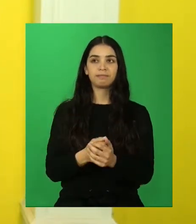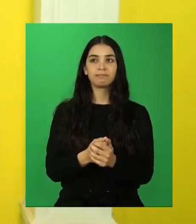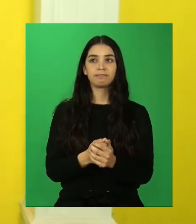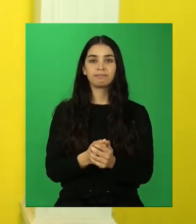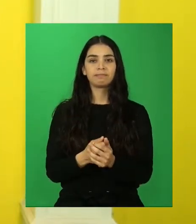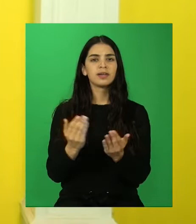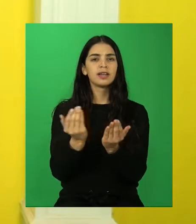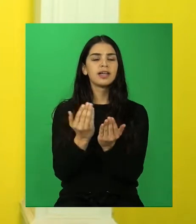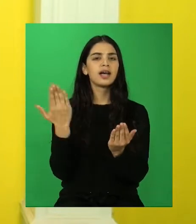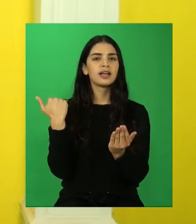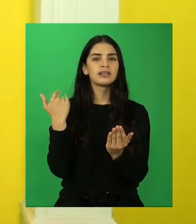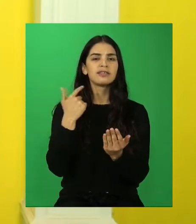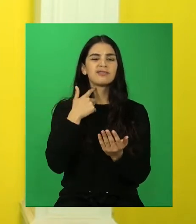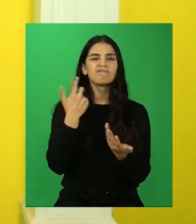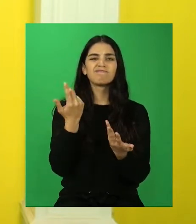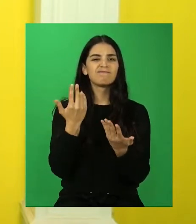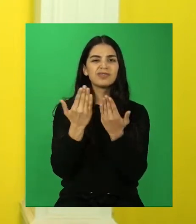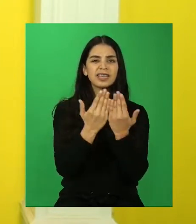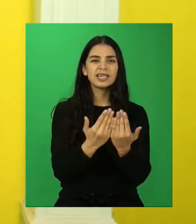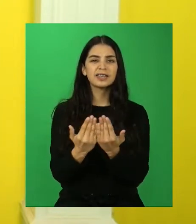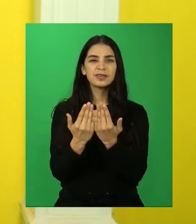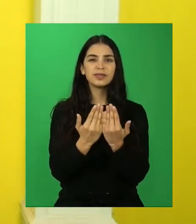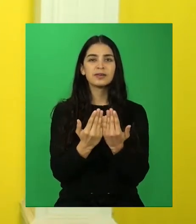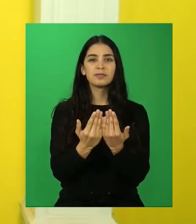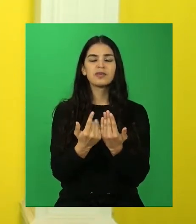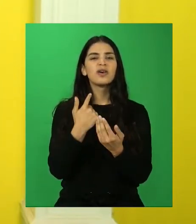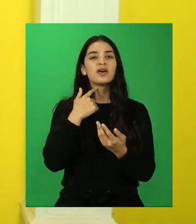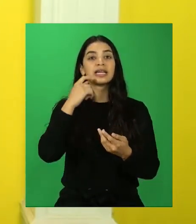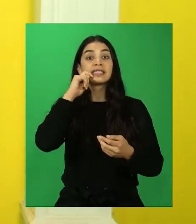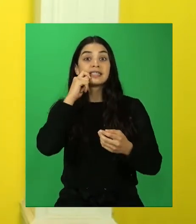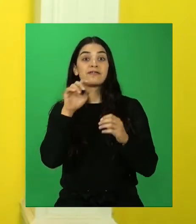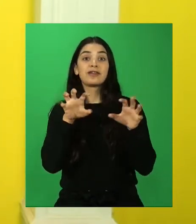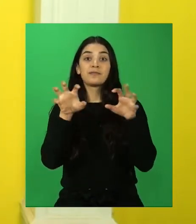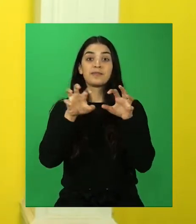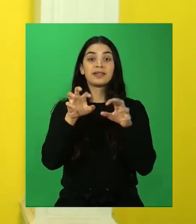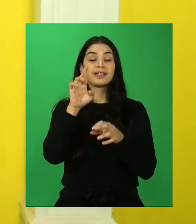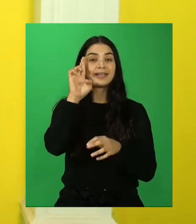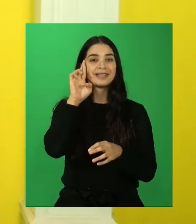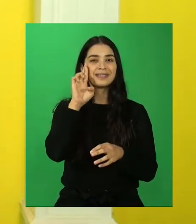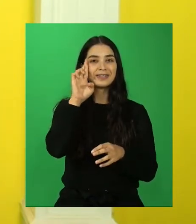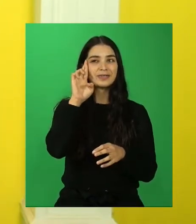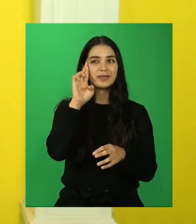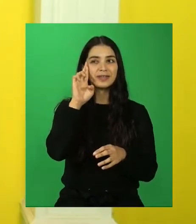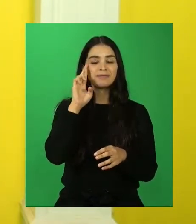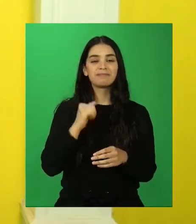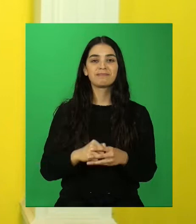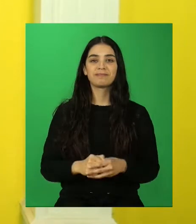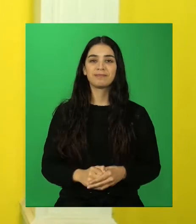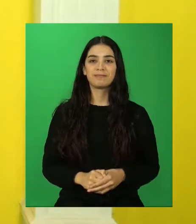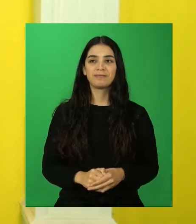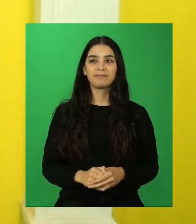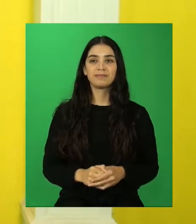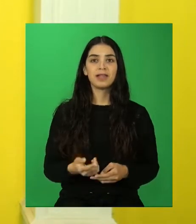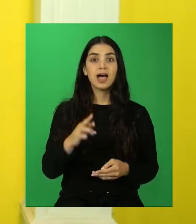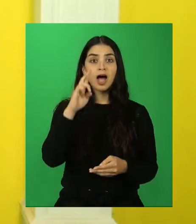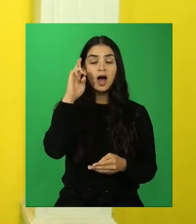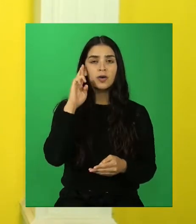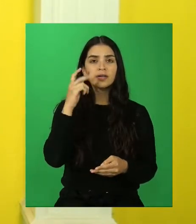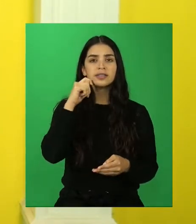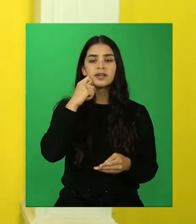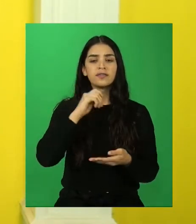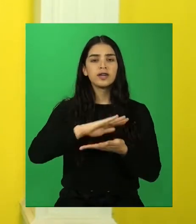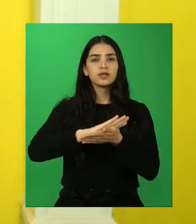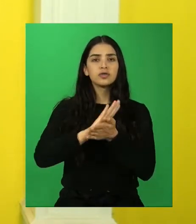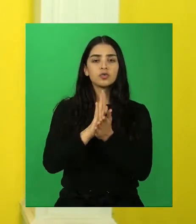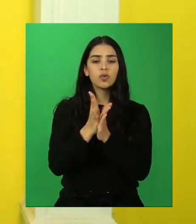clase anterior estuvimos viendo qué es materia. Recordemos que materia es todo lo que tiene masa y ocupa un